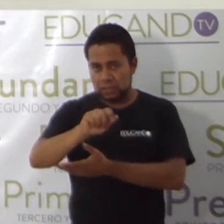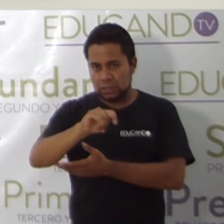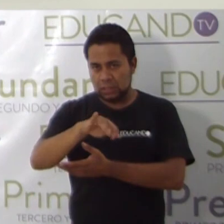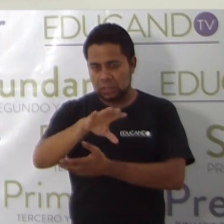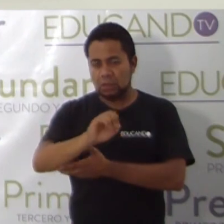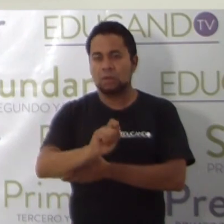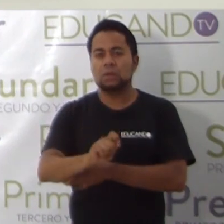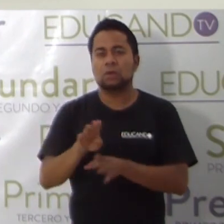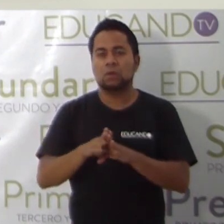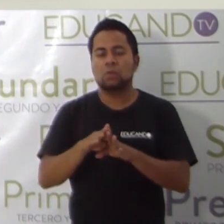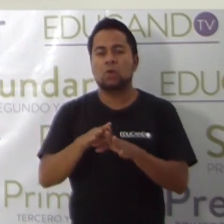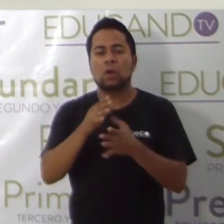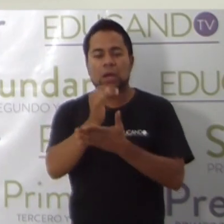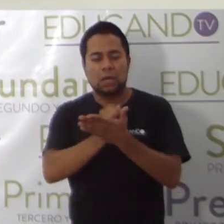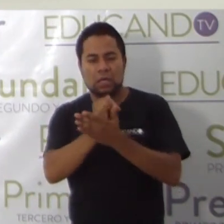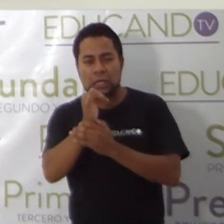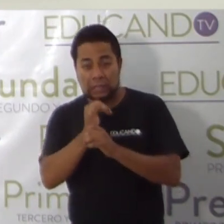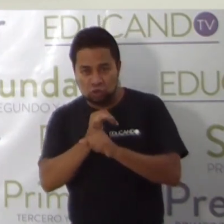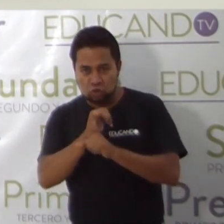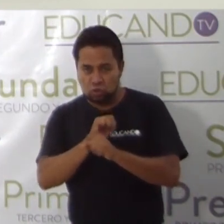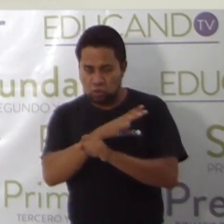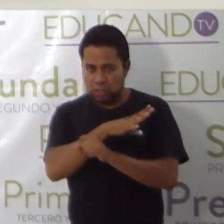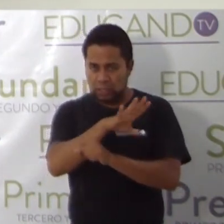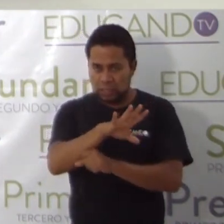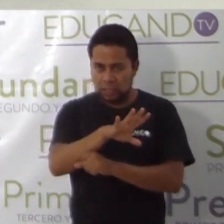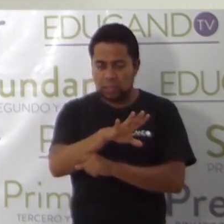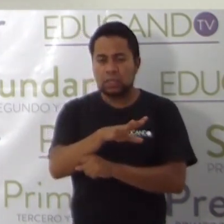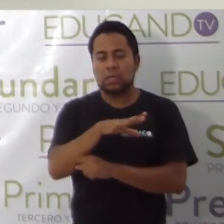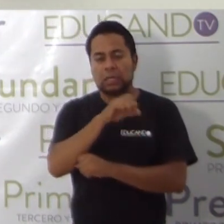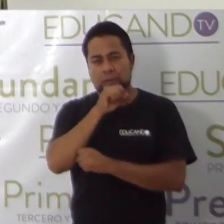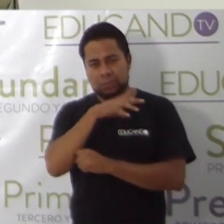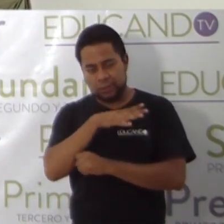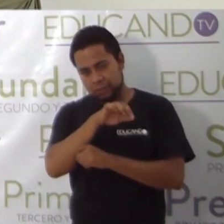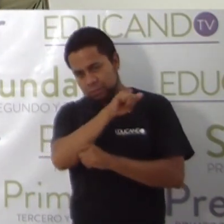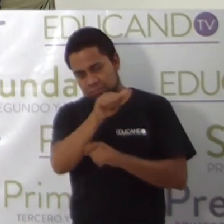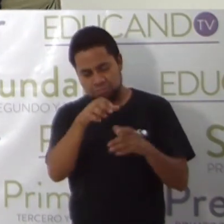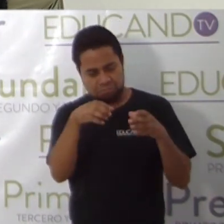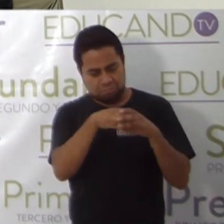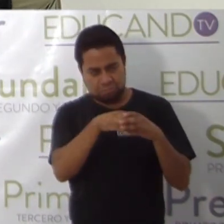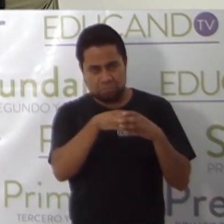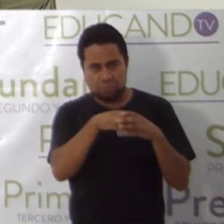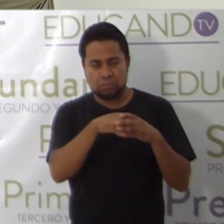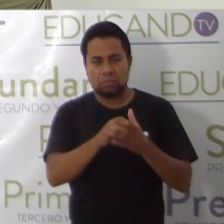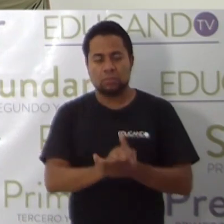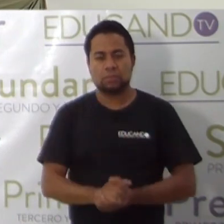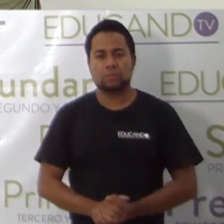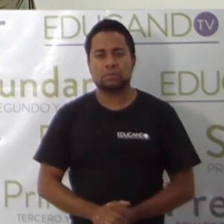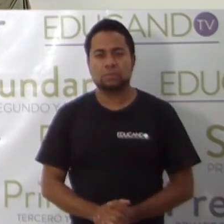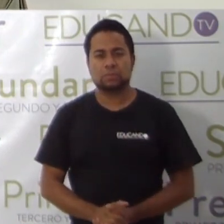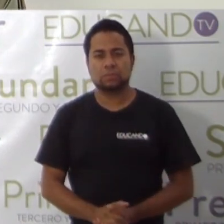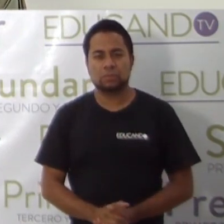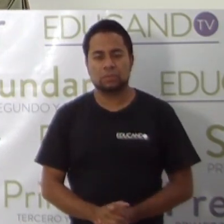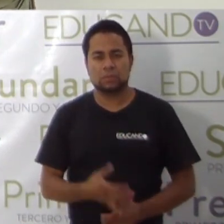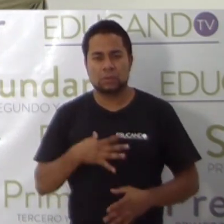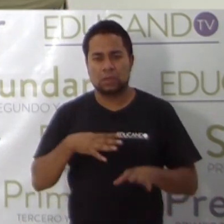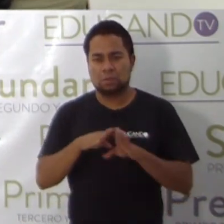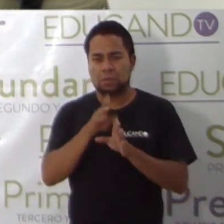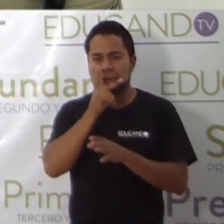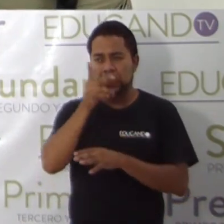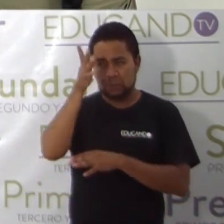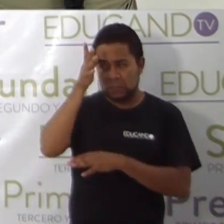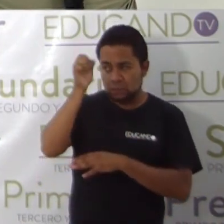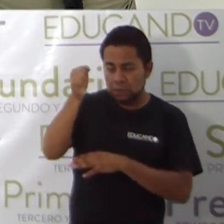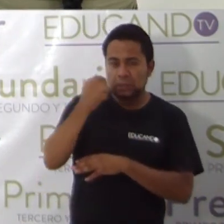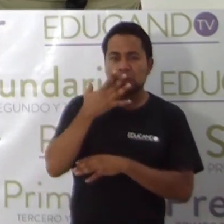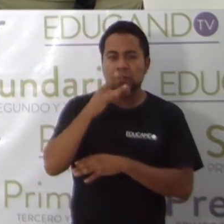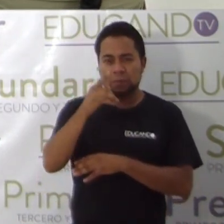es el estudio en general. Tenemos entonces el dato estadístico. Es una definición simple aquí para que